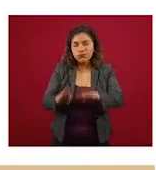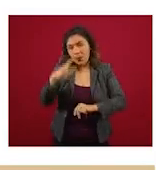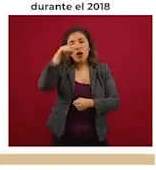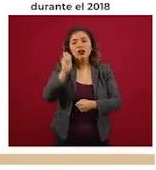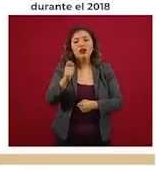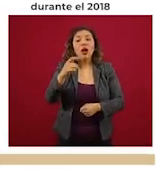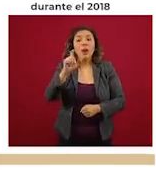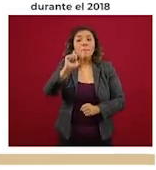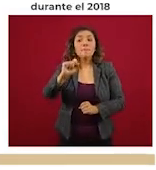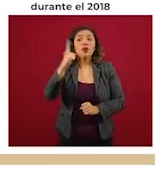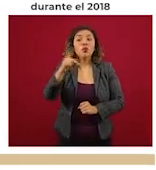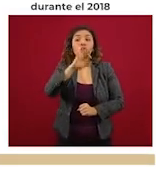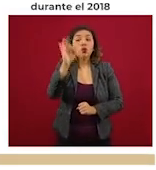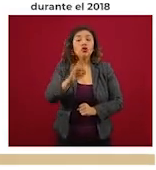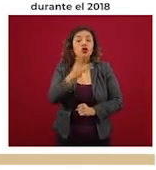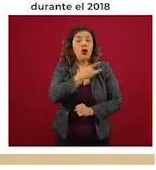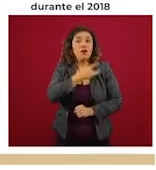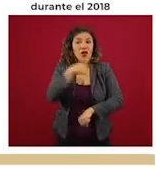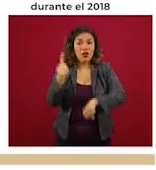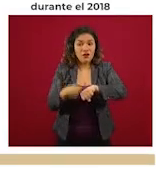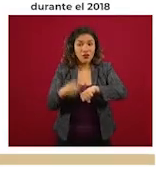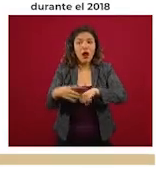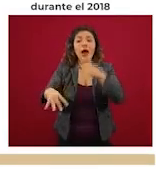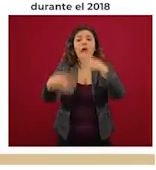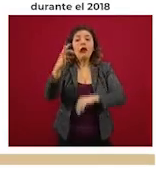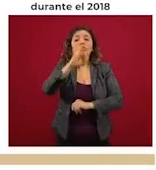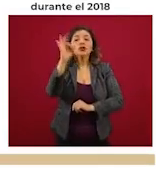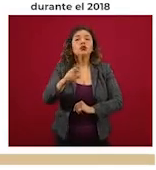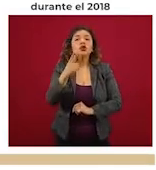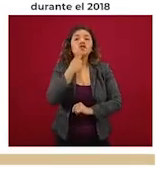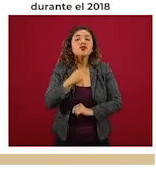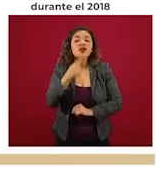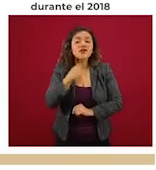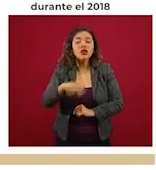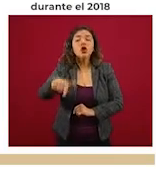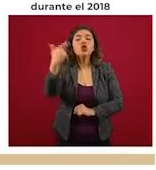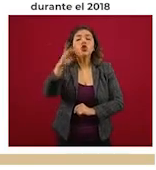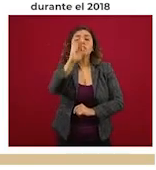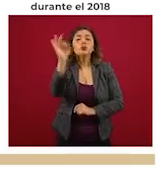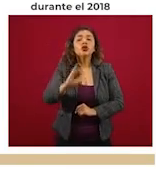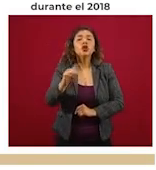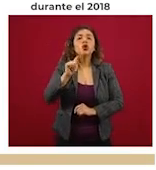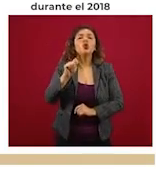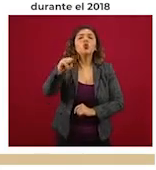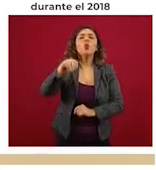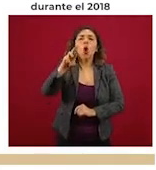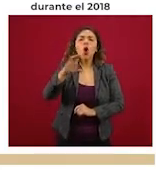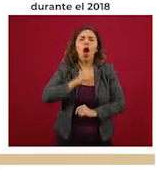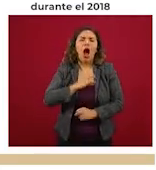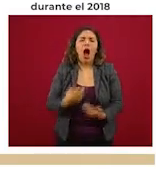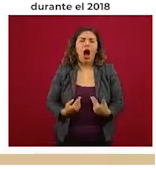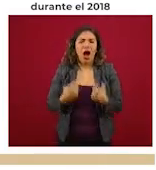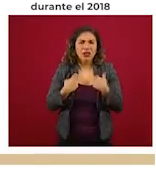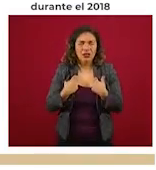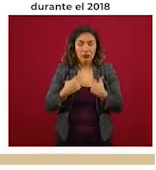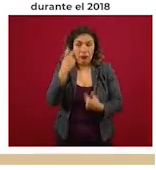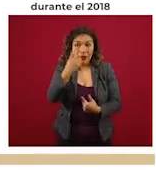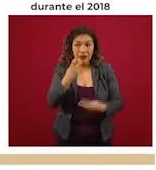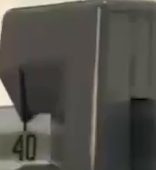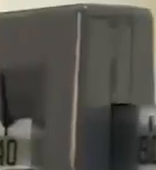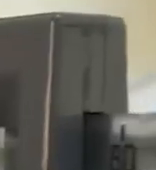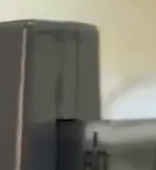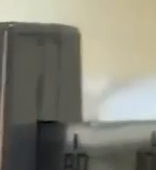otras problemáticas pulmonares. De hecho, en los estudios que se han visto, la mayoría de